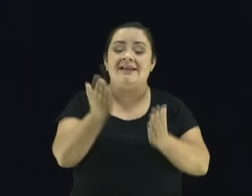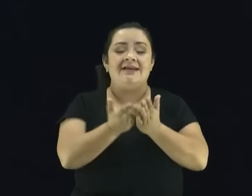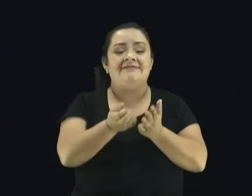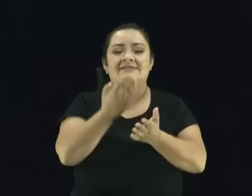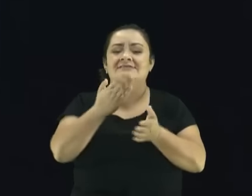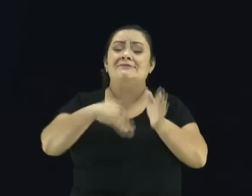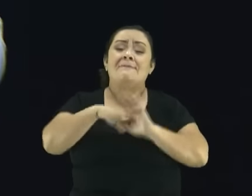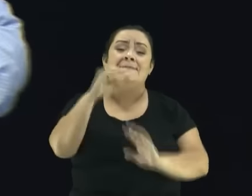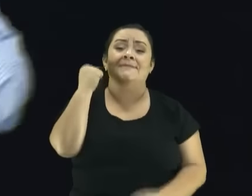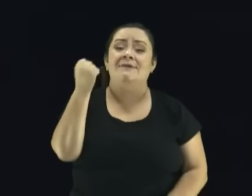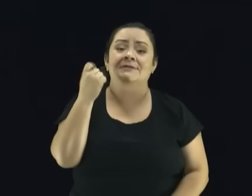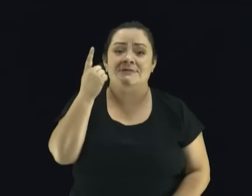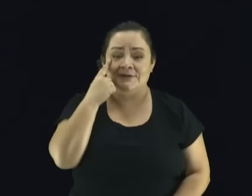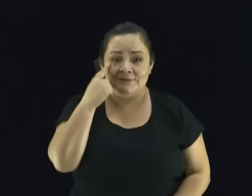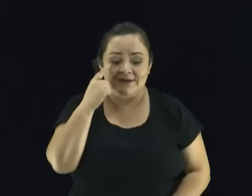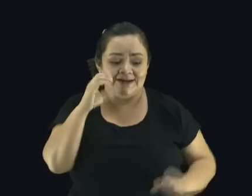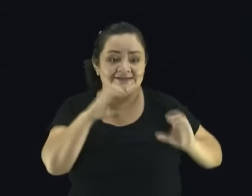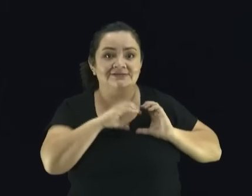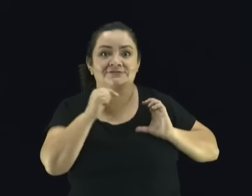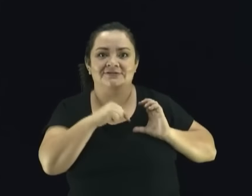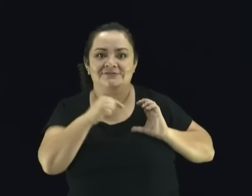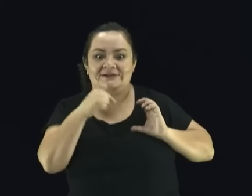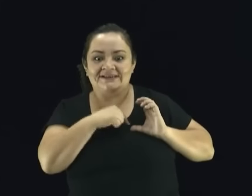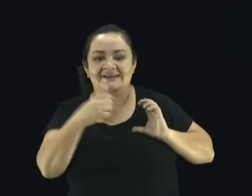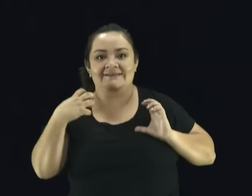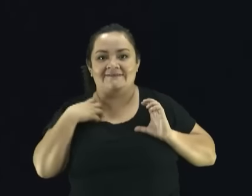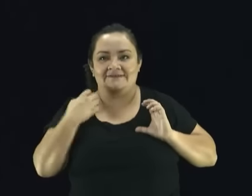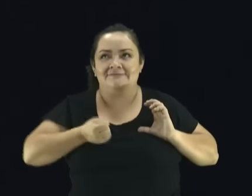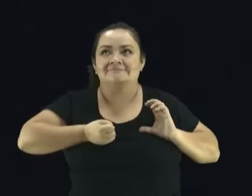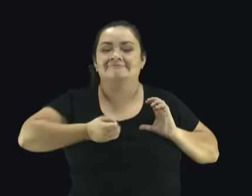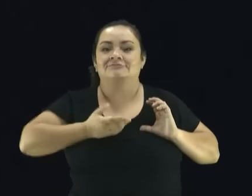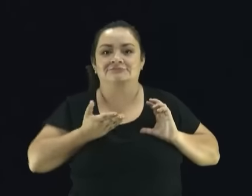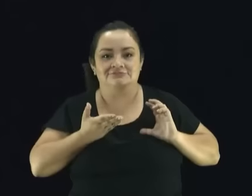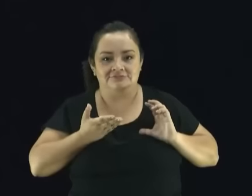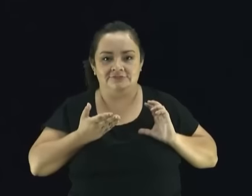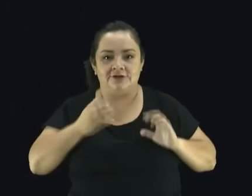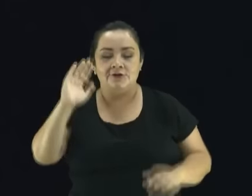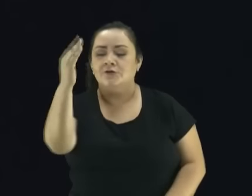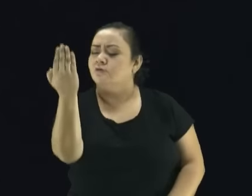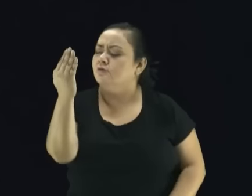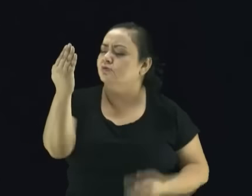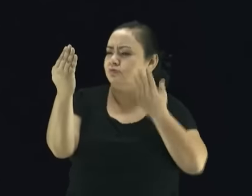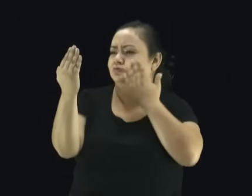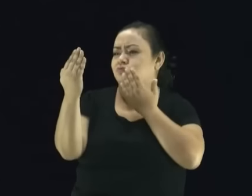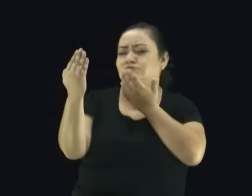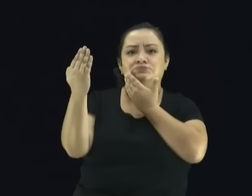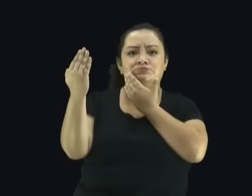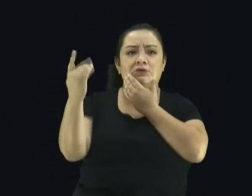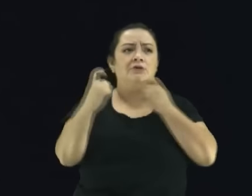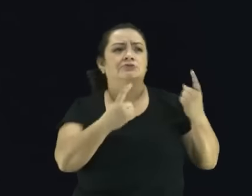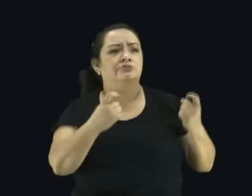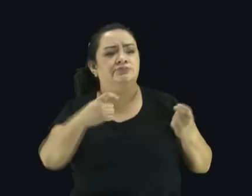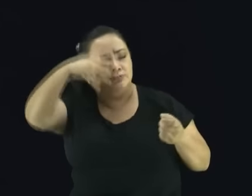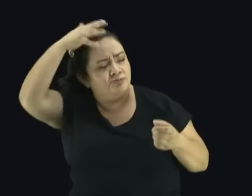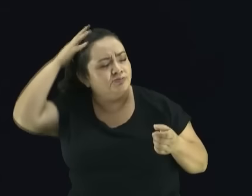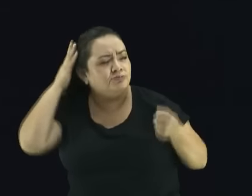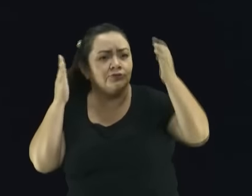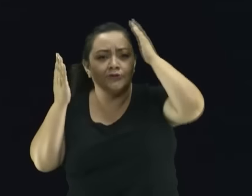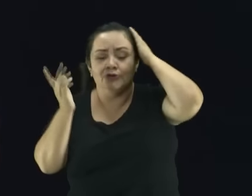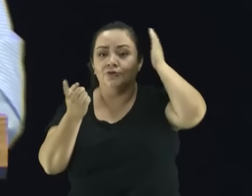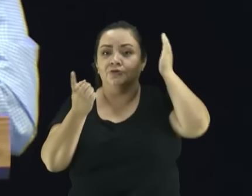corazón porque de él mana la vida cuidas tu apariencia cuidas tu olor cuidas tu cabello cuidas tu